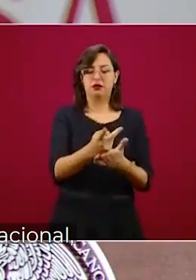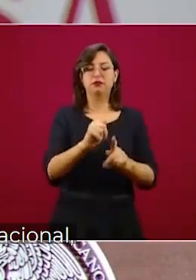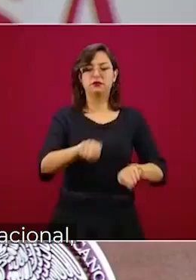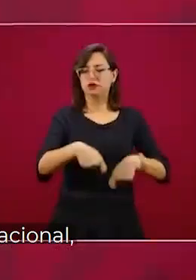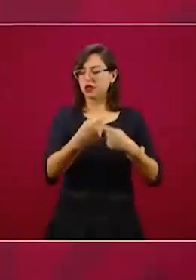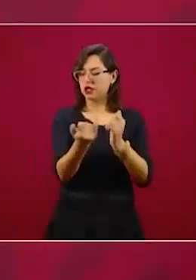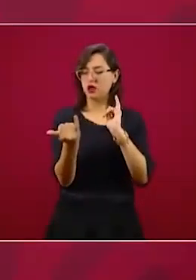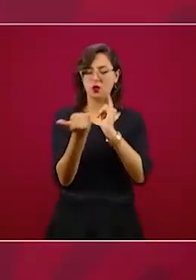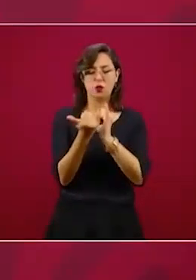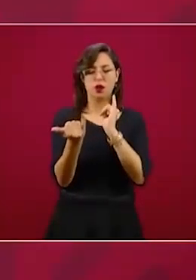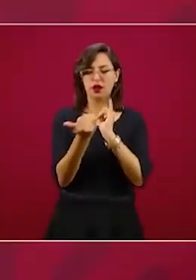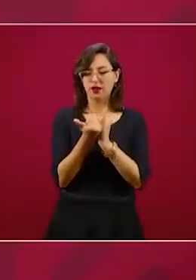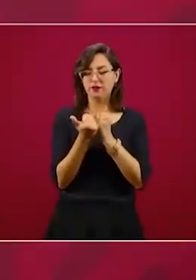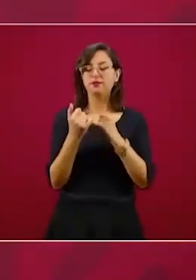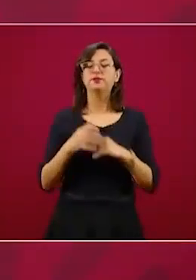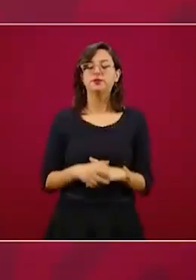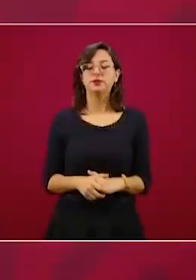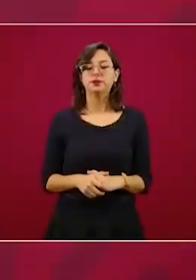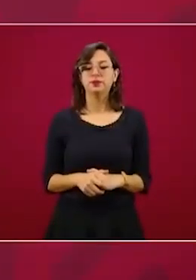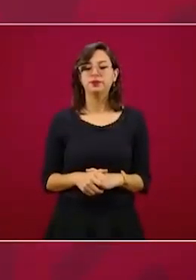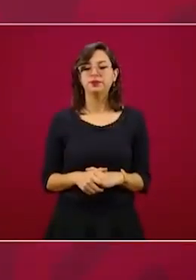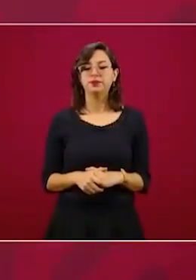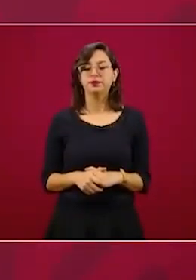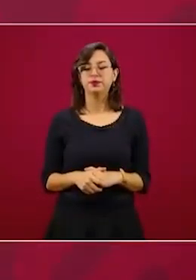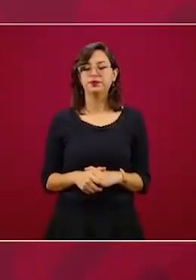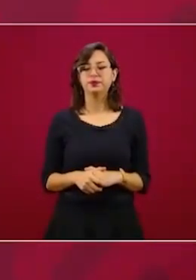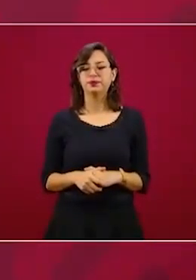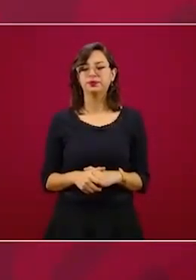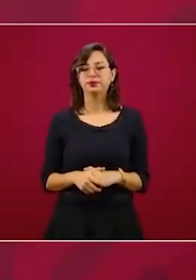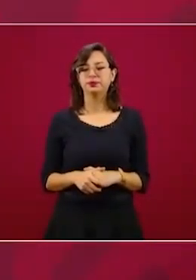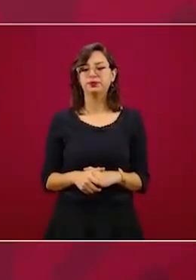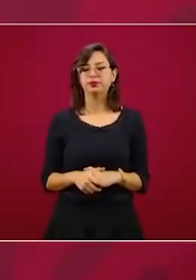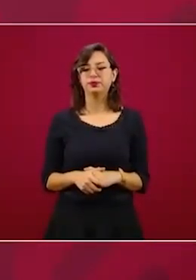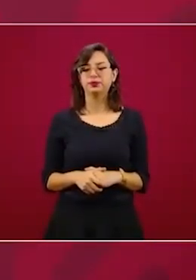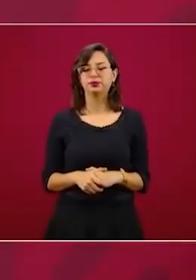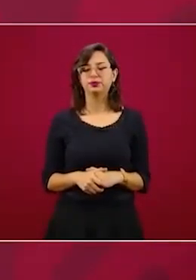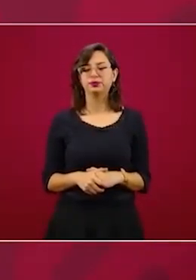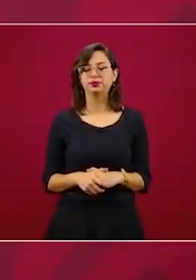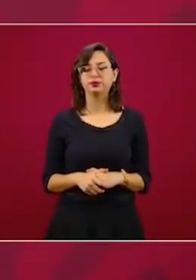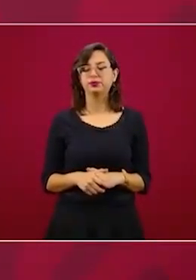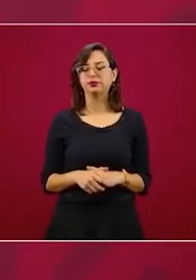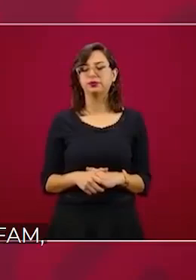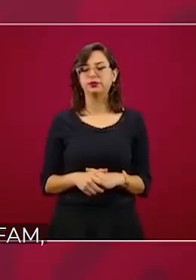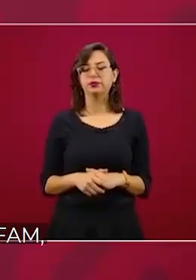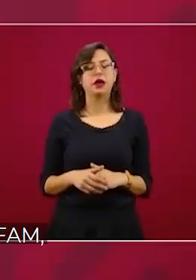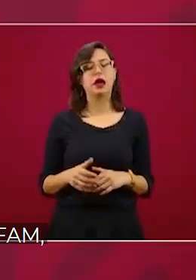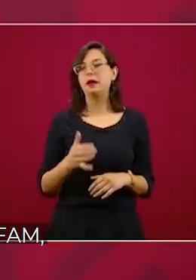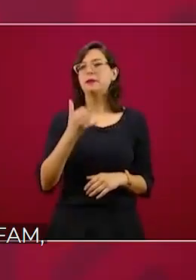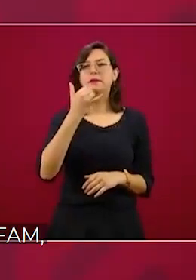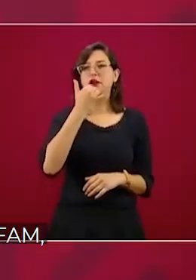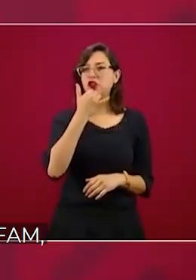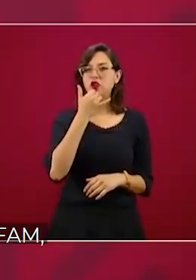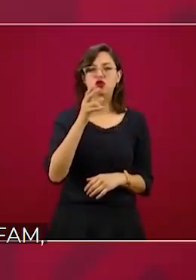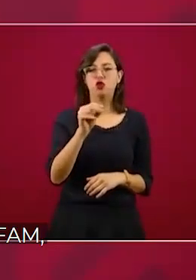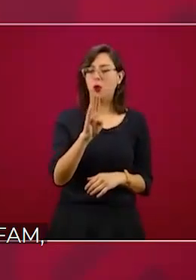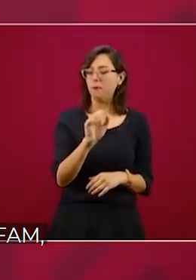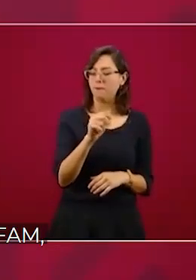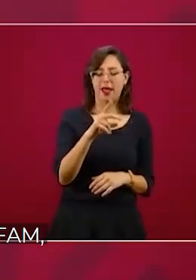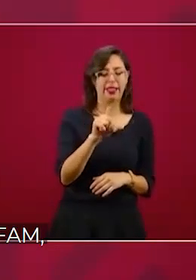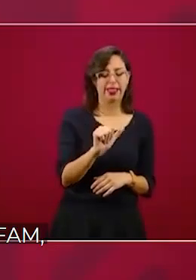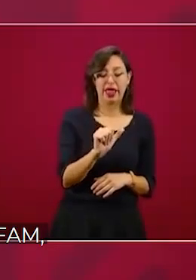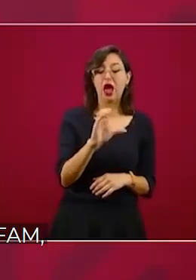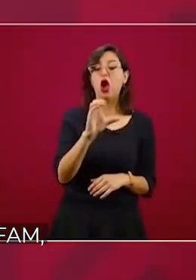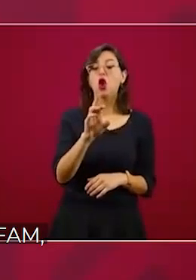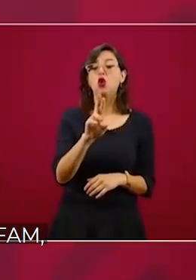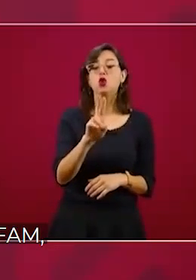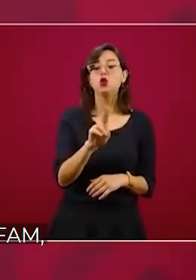Palacio Nacional, detalló que el presidente del jurado es el secretario de Salud, Jorge Alcocer Varela, y lo integran los titulares del IMSS,